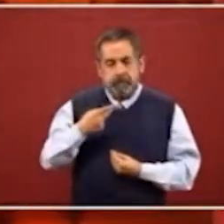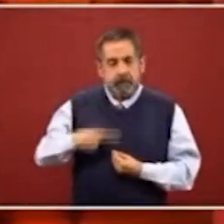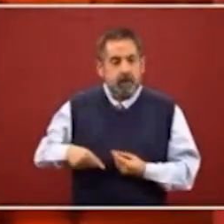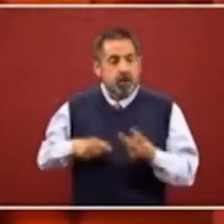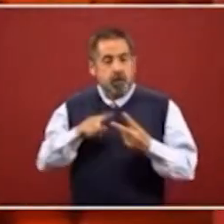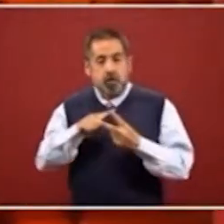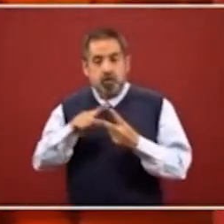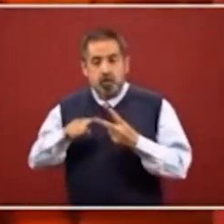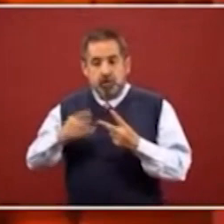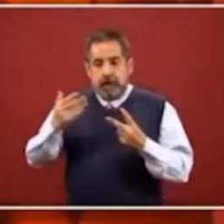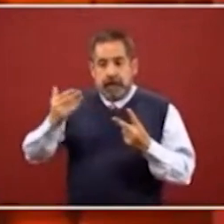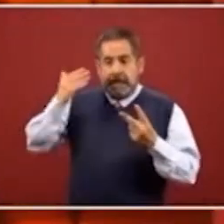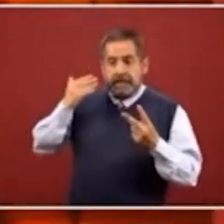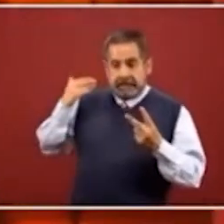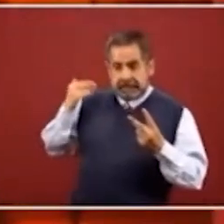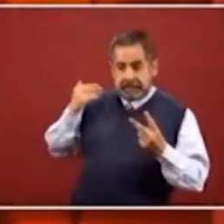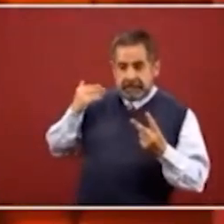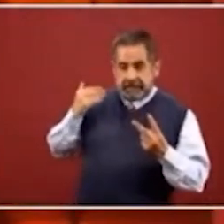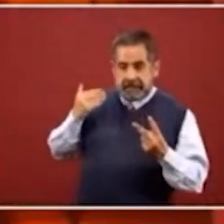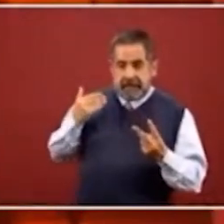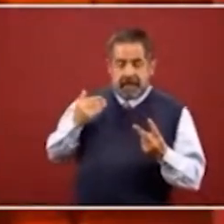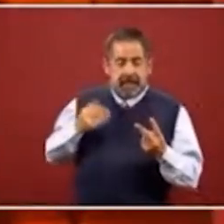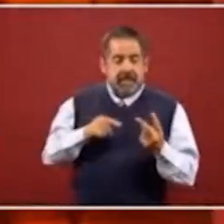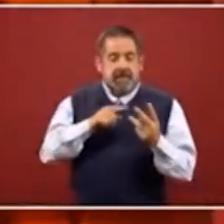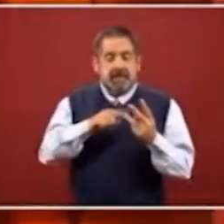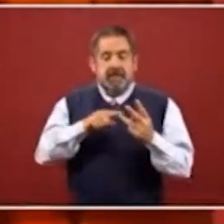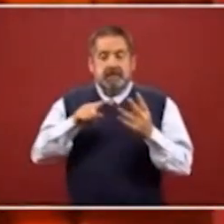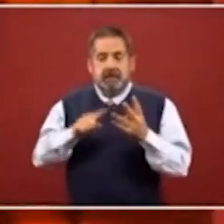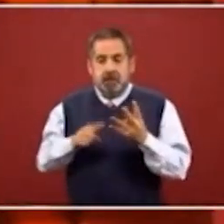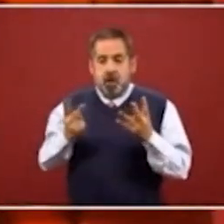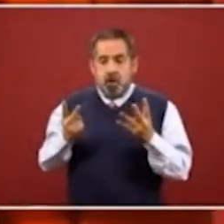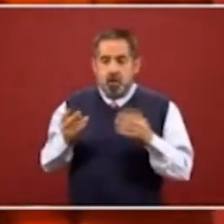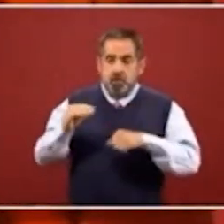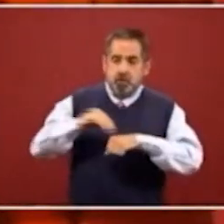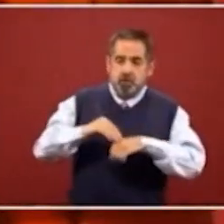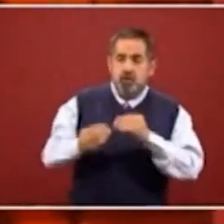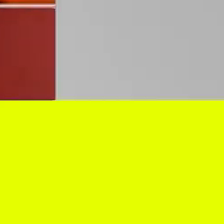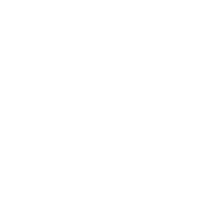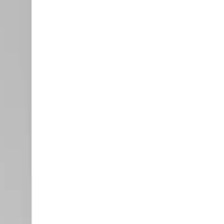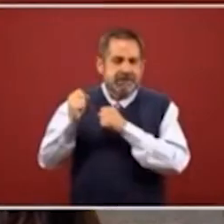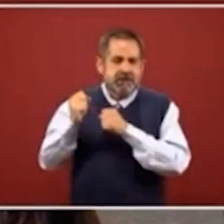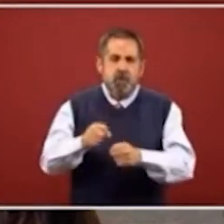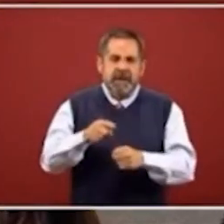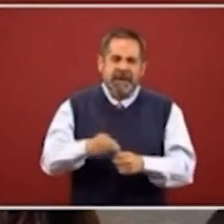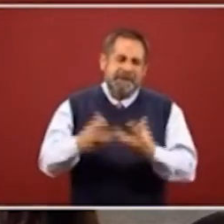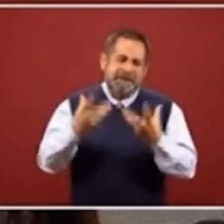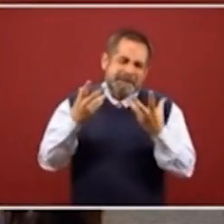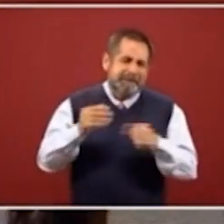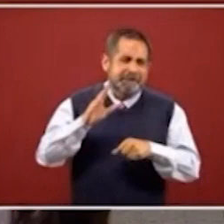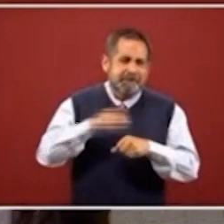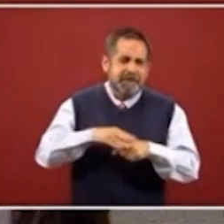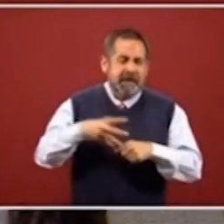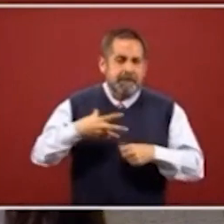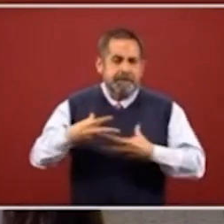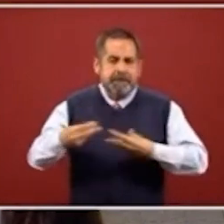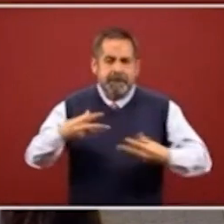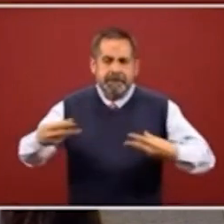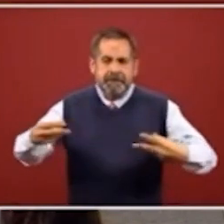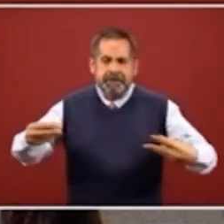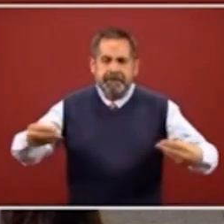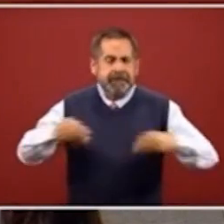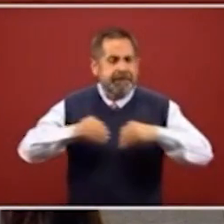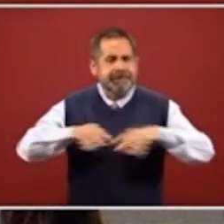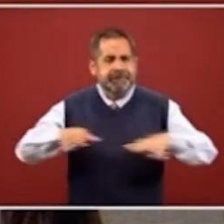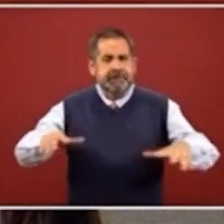que habíamos anunciado en fechas previas, y se agregan 2 nuevas defunciones. Dentro de la escala que maneja el gobierno federal